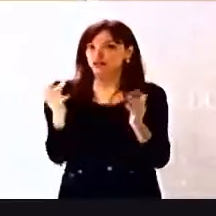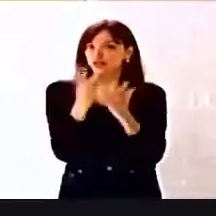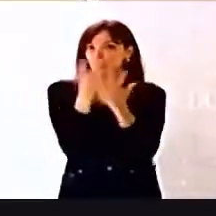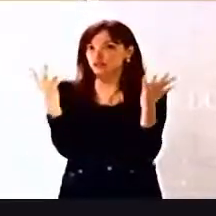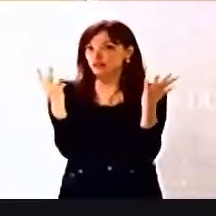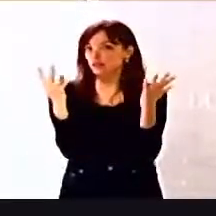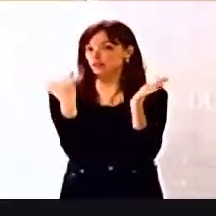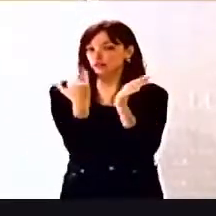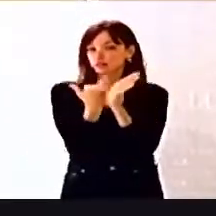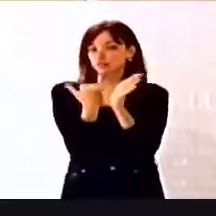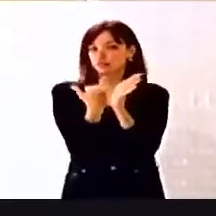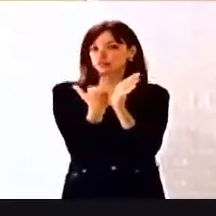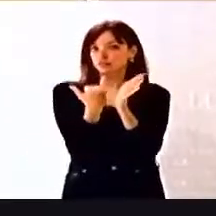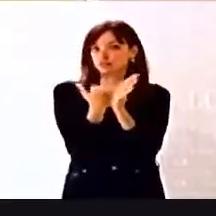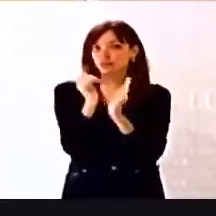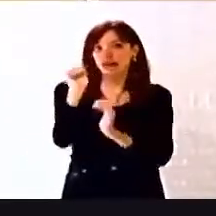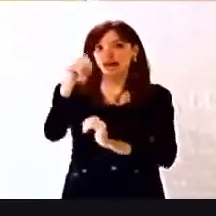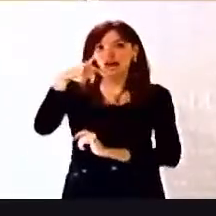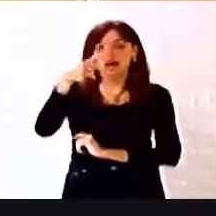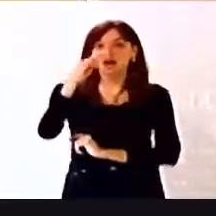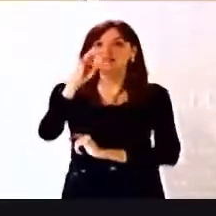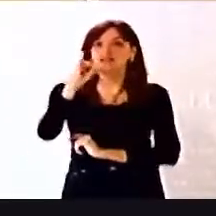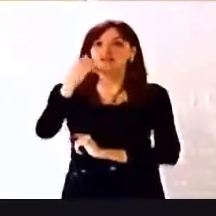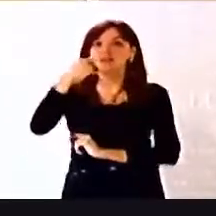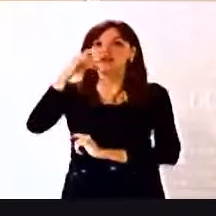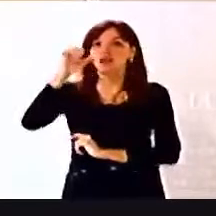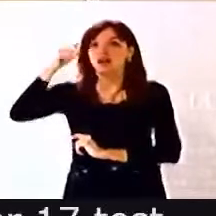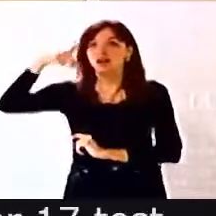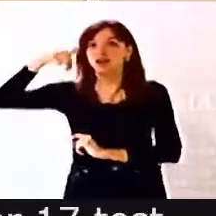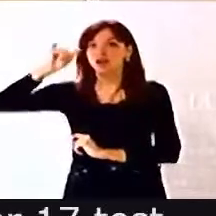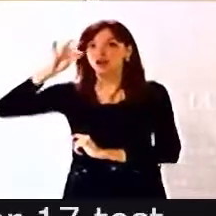17 test antigénicos,